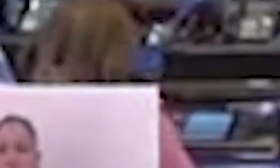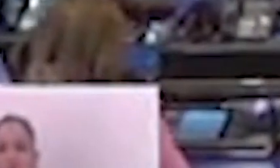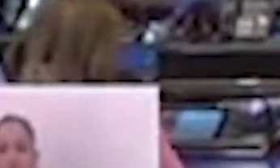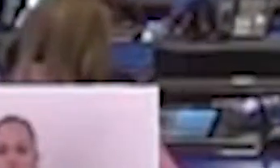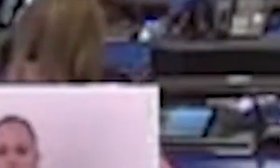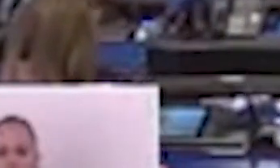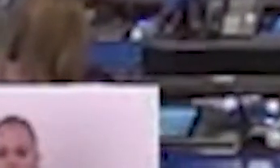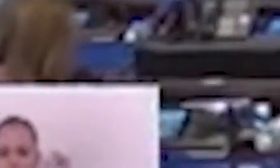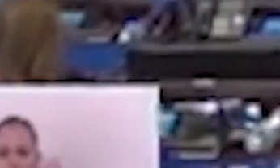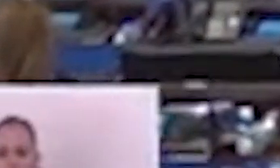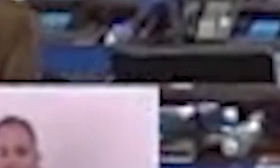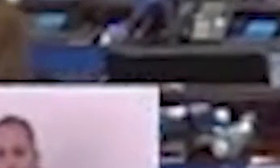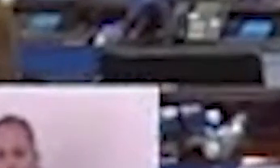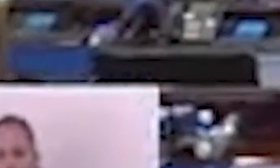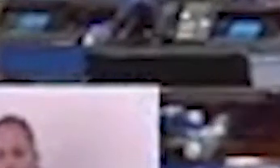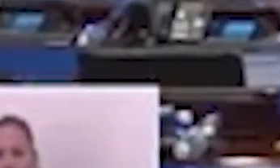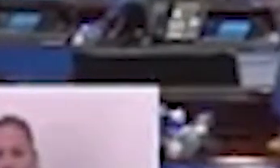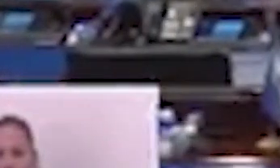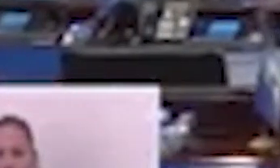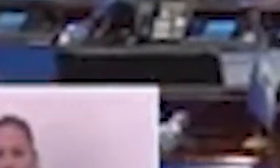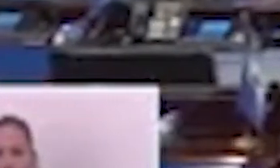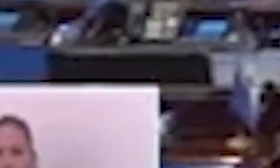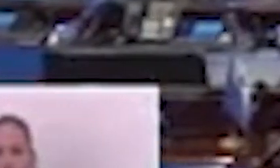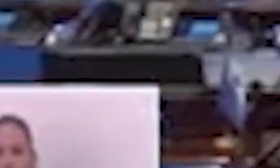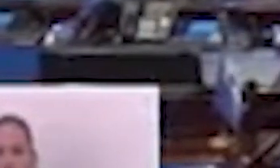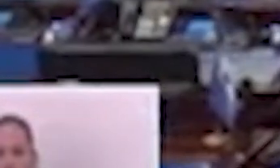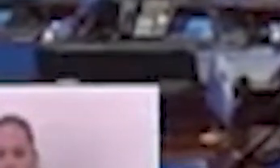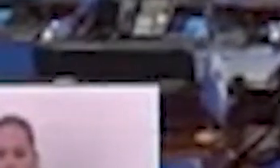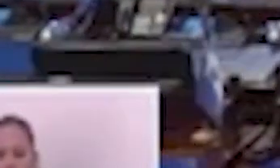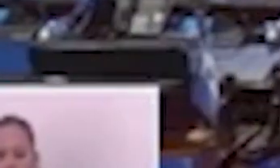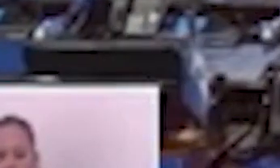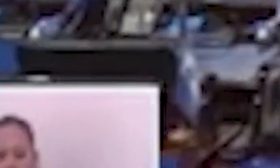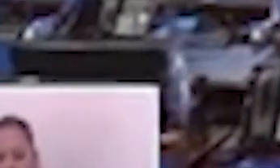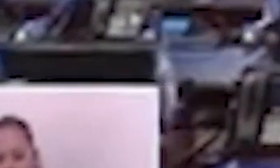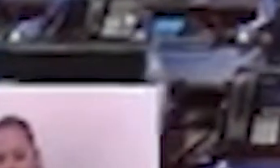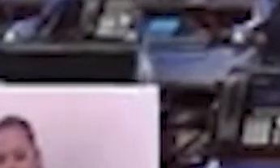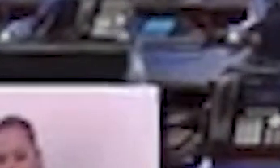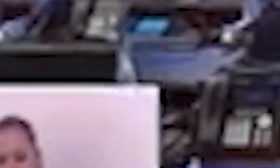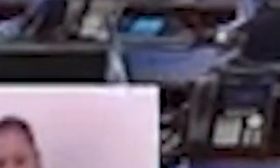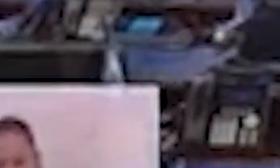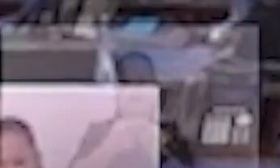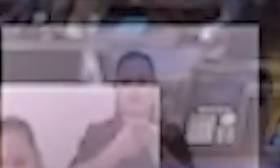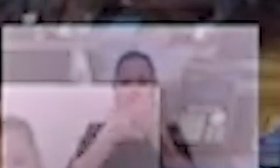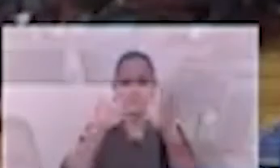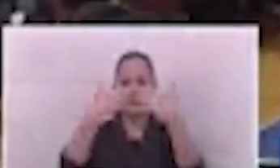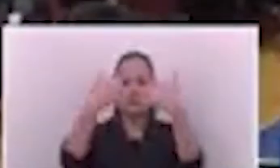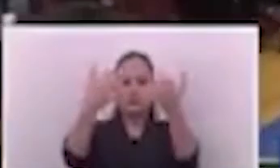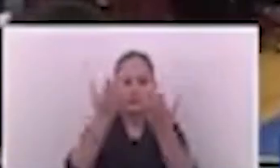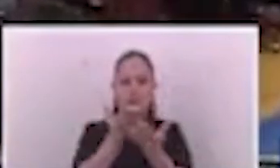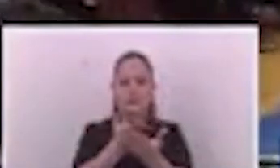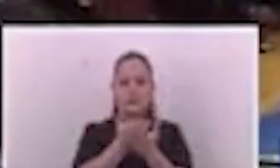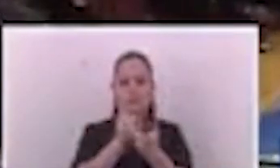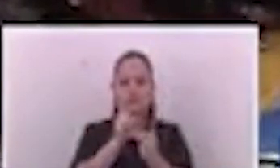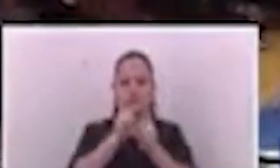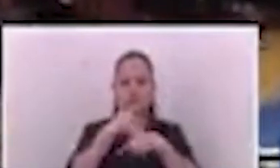que sacó cada partido Pero de ahora en adelante se elimina el sistema de elección por residuos y todos los votos de ahora en adelante valdrán lo mismo con